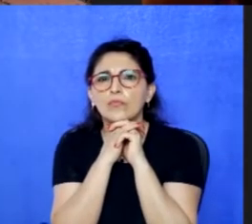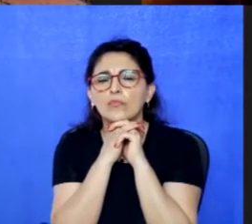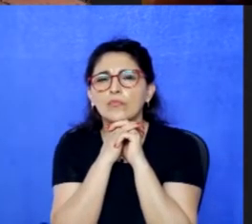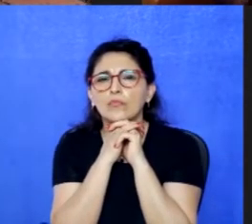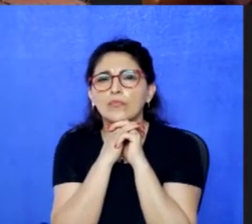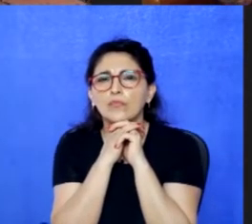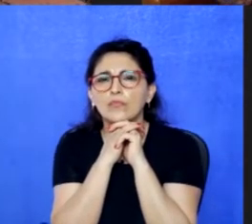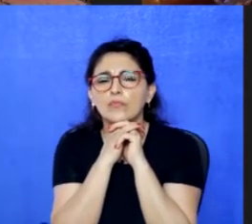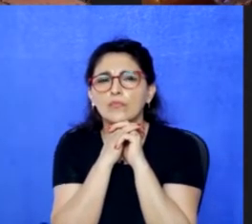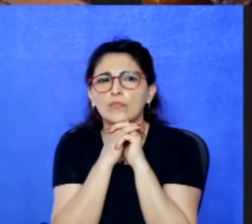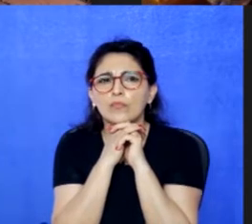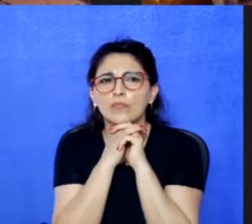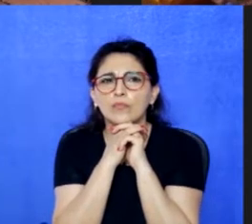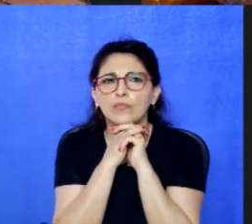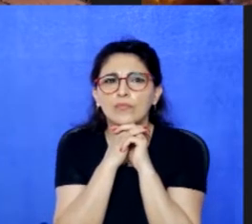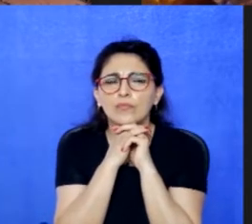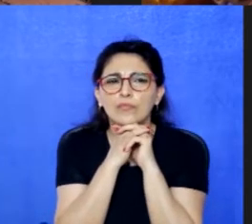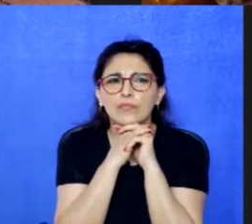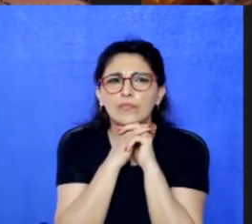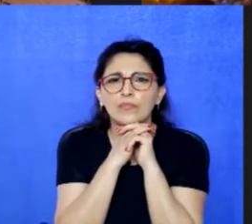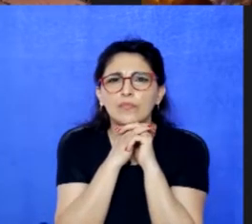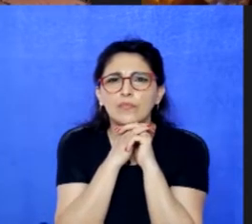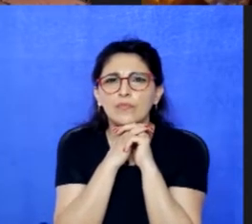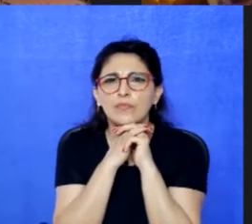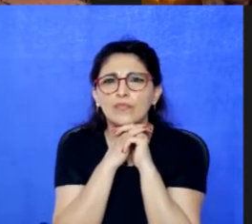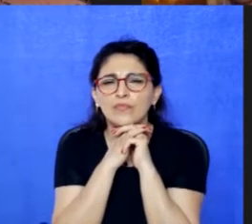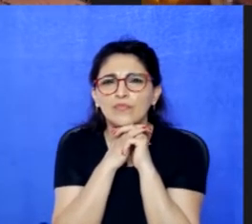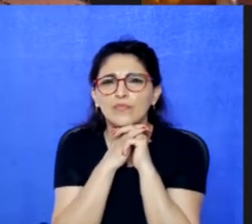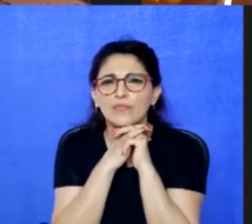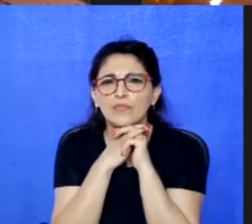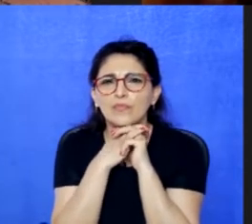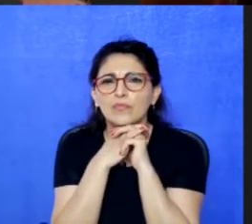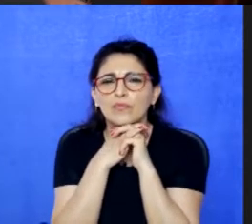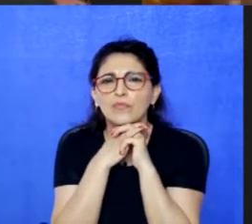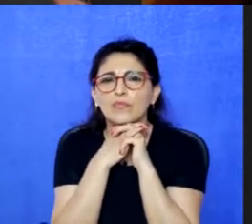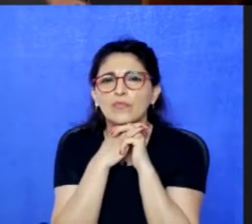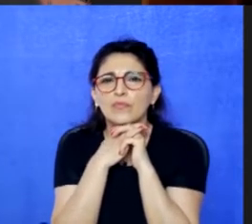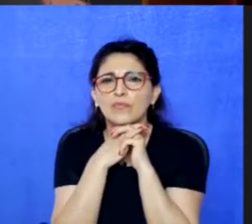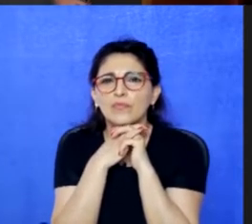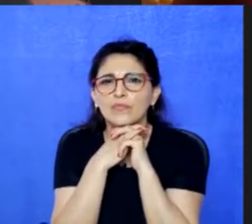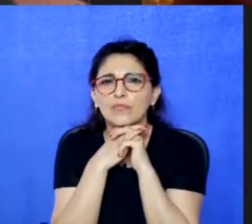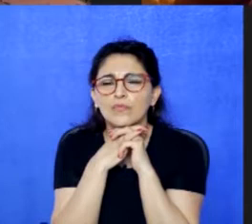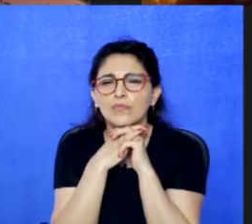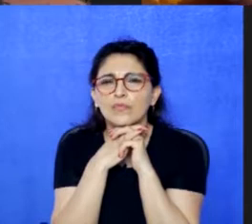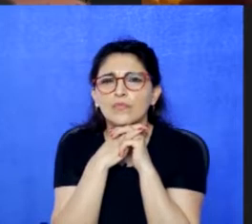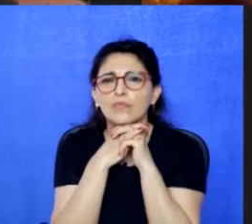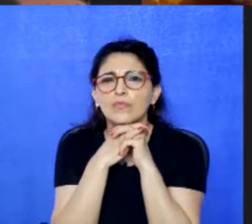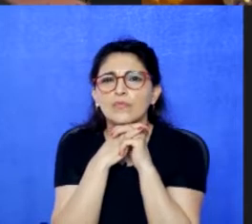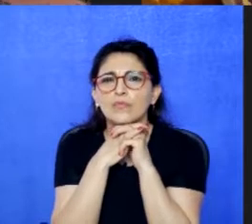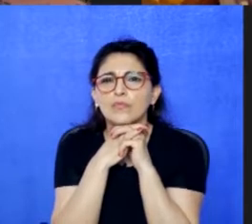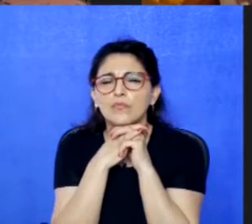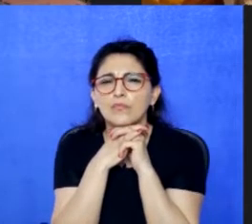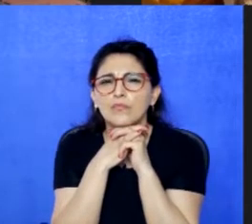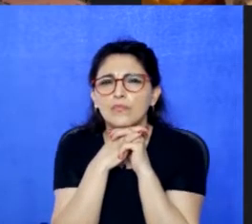con una brioche, que es como se llama, una veneziana, y se comía la combinación de comer